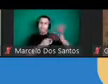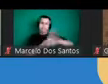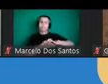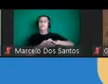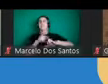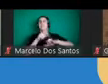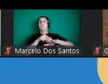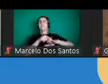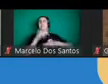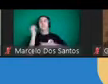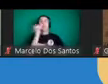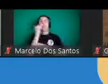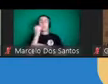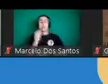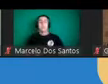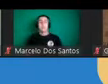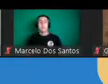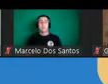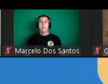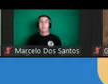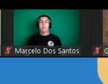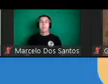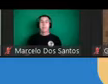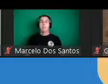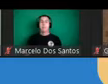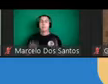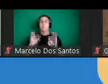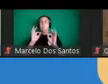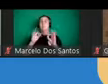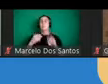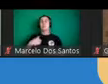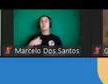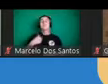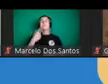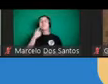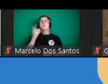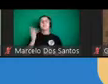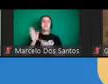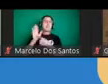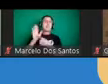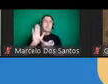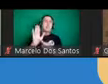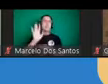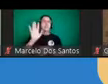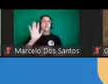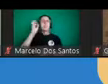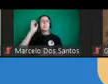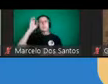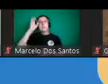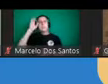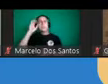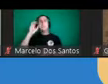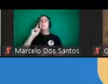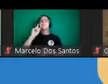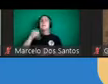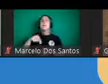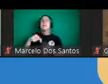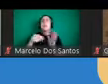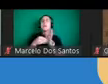Algunos tips estuve pensando, investigando un poquito, viendo un poco qué se recomienda en otros